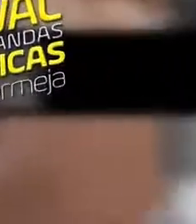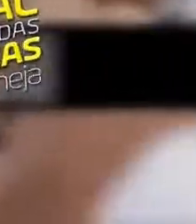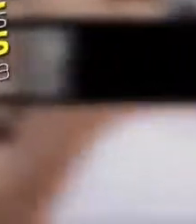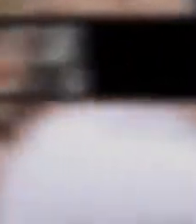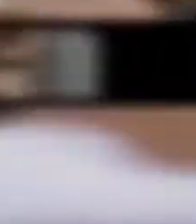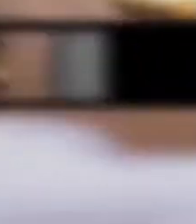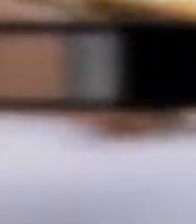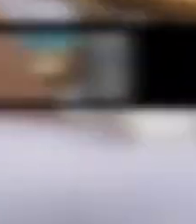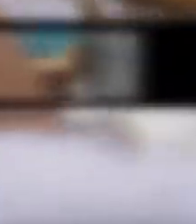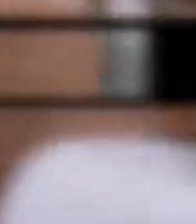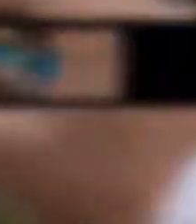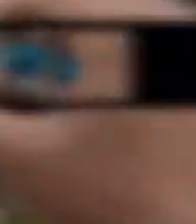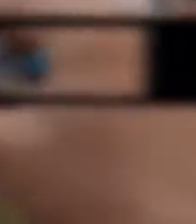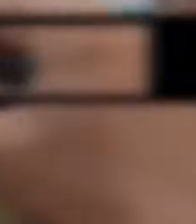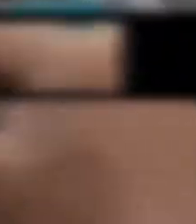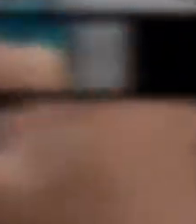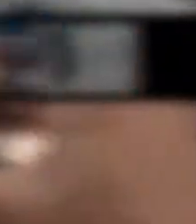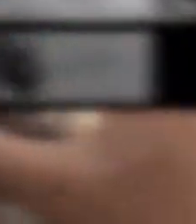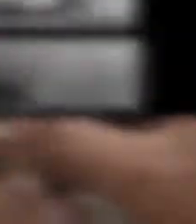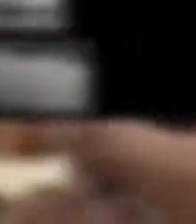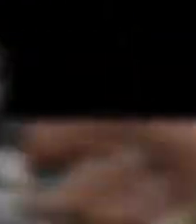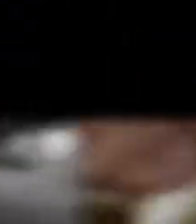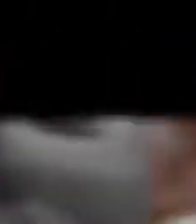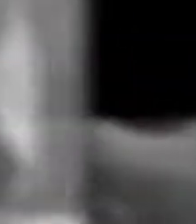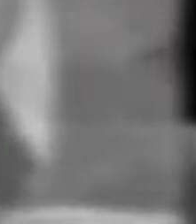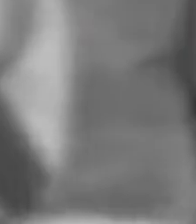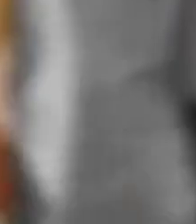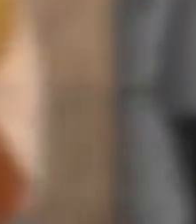Asociación Música Popular, Alcaldía Municipal,